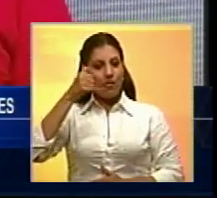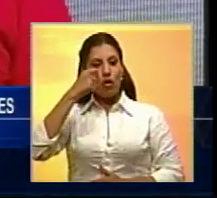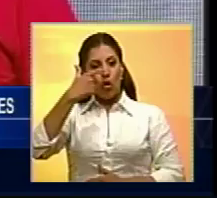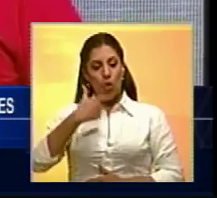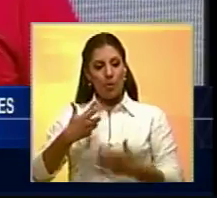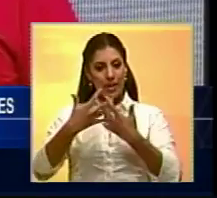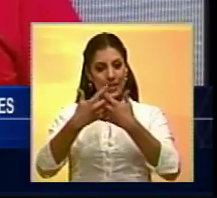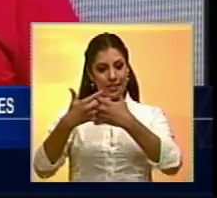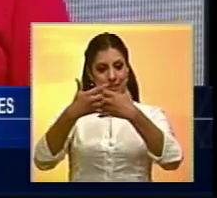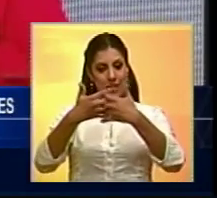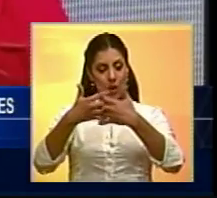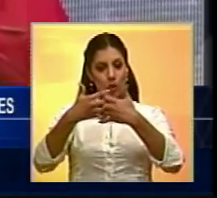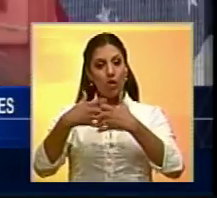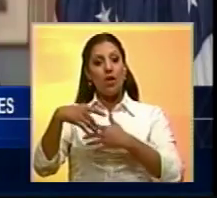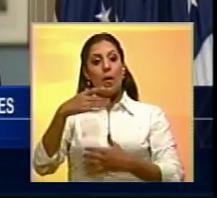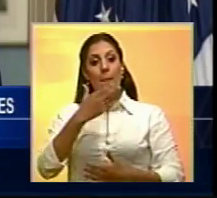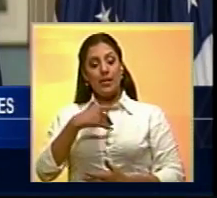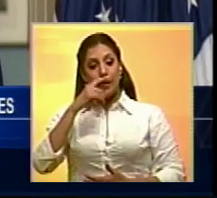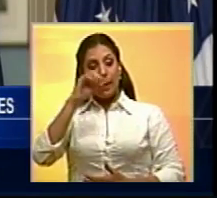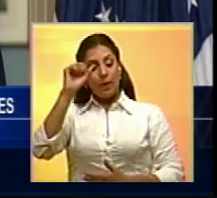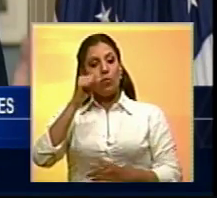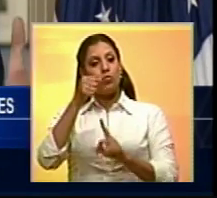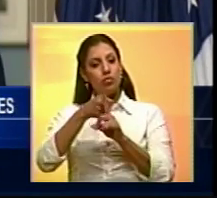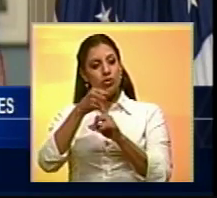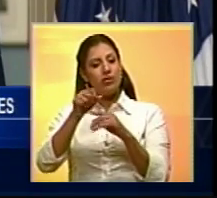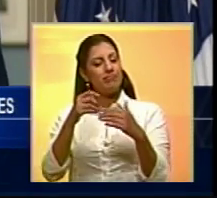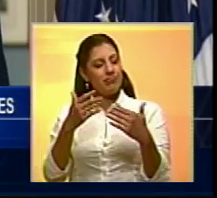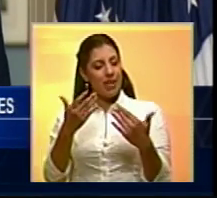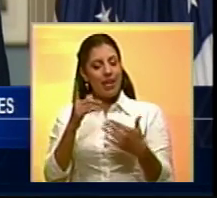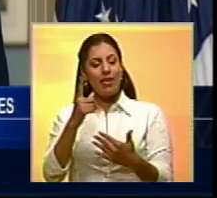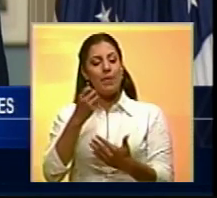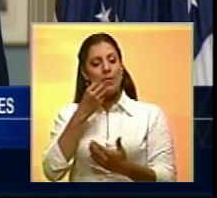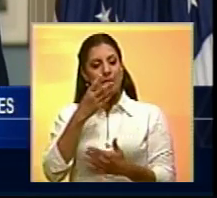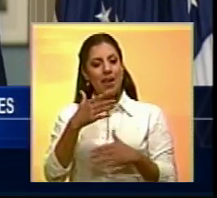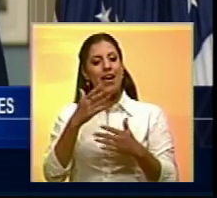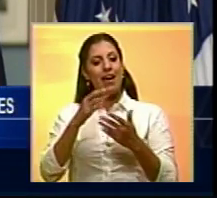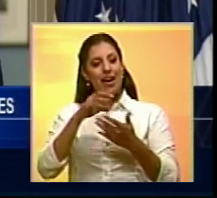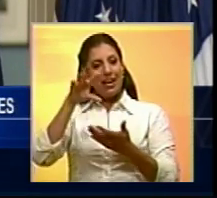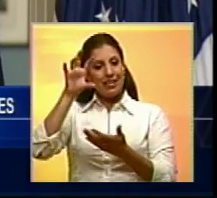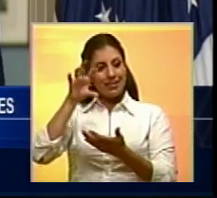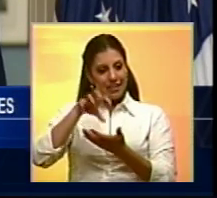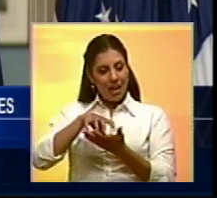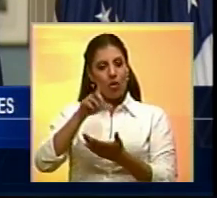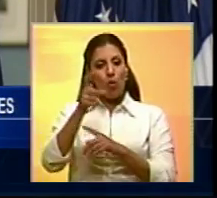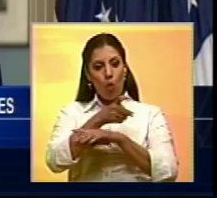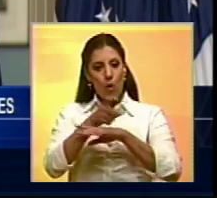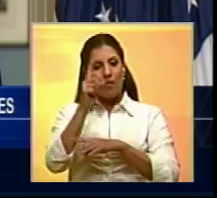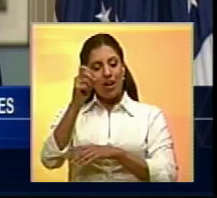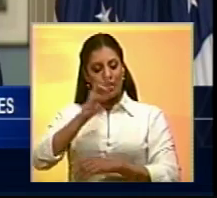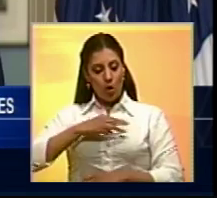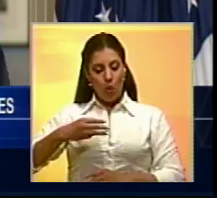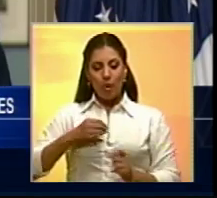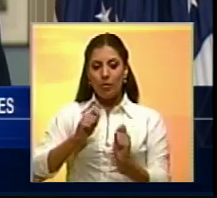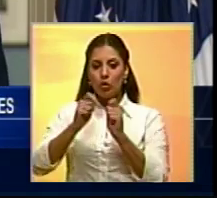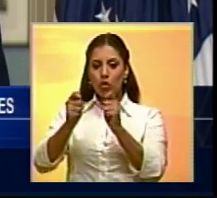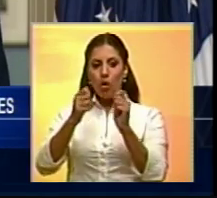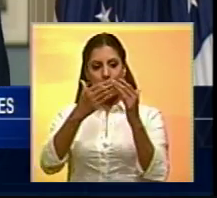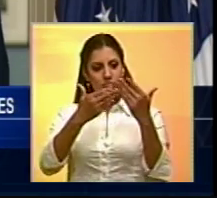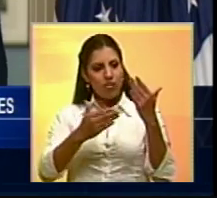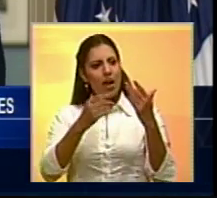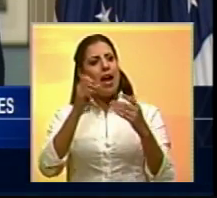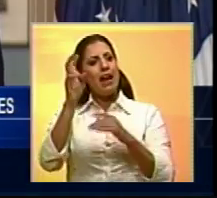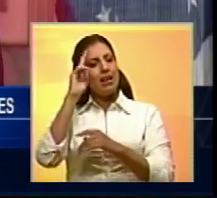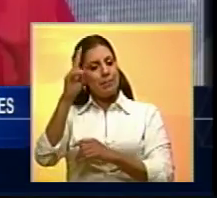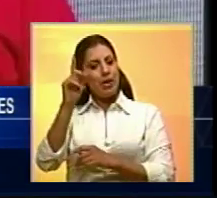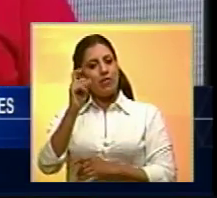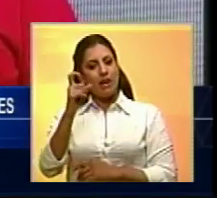funcionario estadounidense, el primer mandatario insistió en que es favorable para la región que el gobierno de Obama entregue una agenda eficiente a la